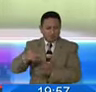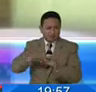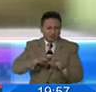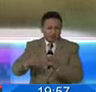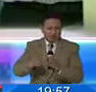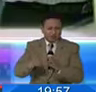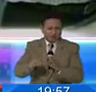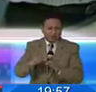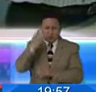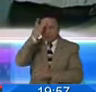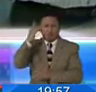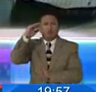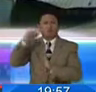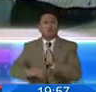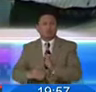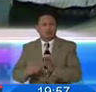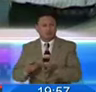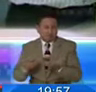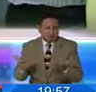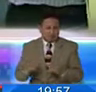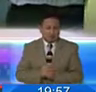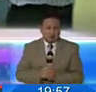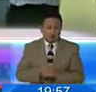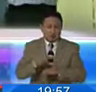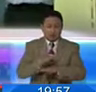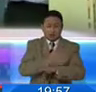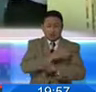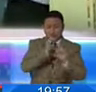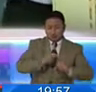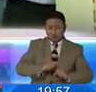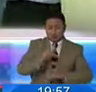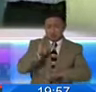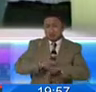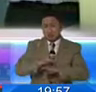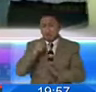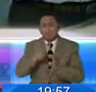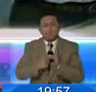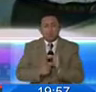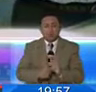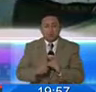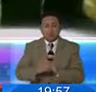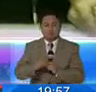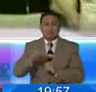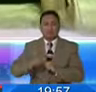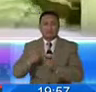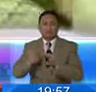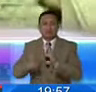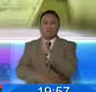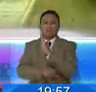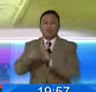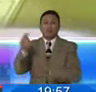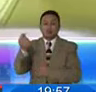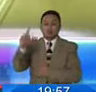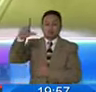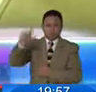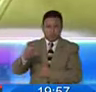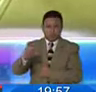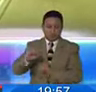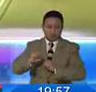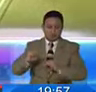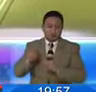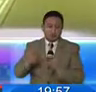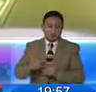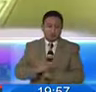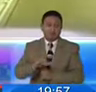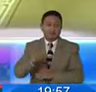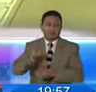proyección de decrecimiento, en ocasiones anteriores ha mencionado como elementos clave, por ejemplo, la situación del precio del petróleo o también el elevado monto